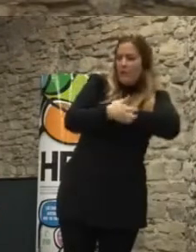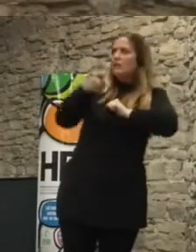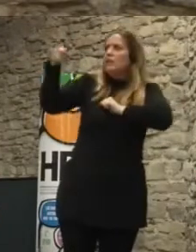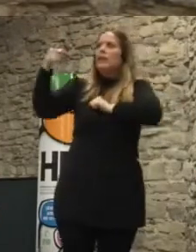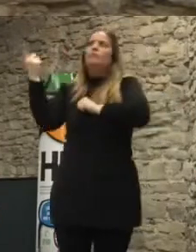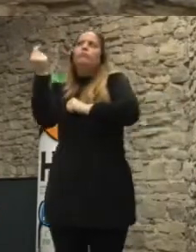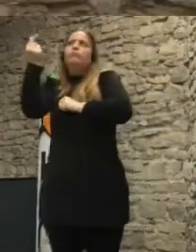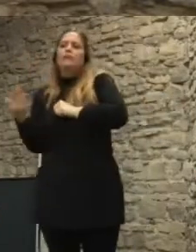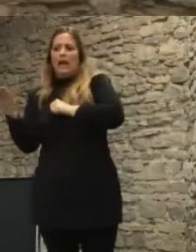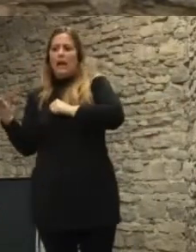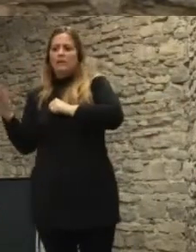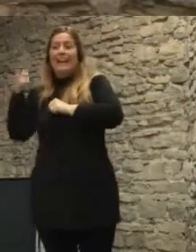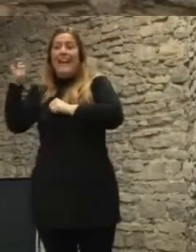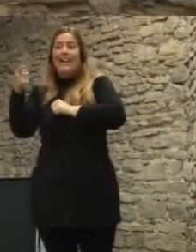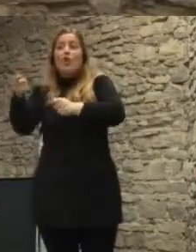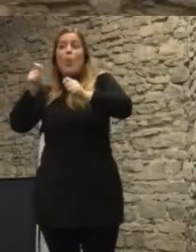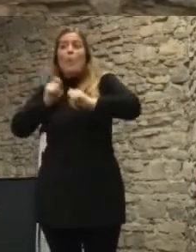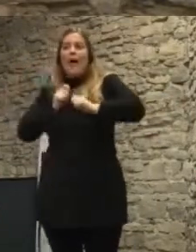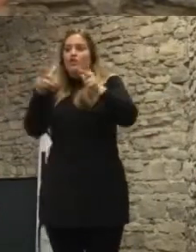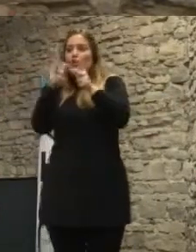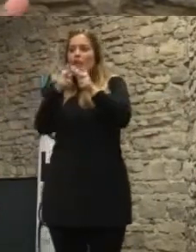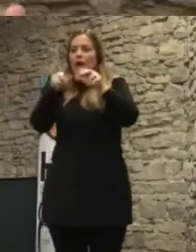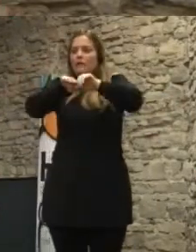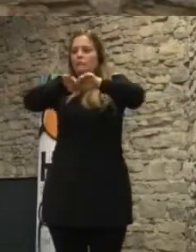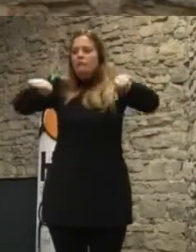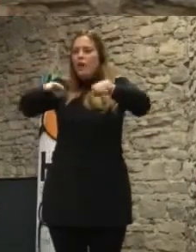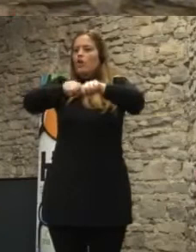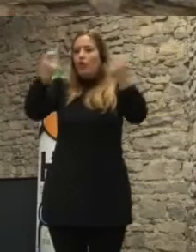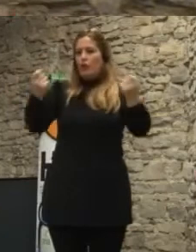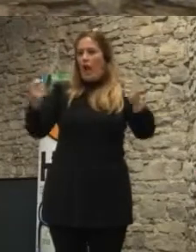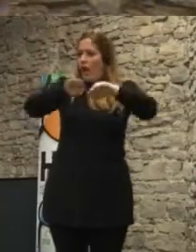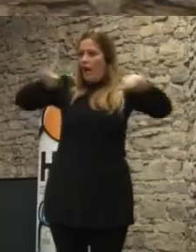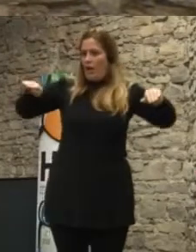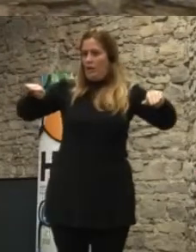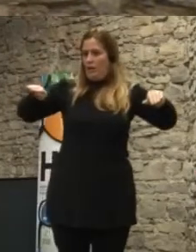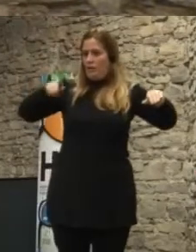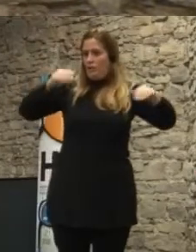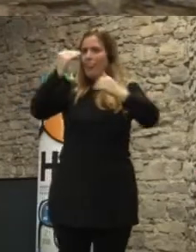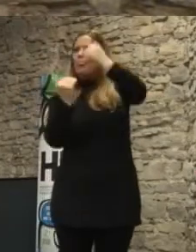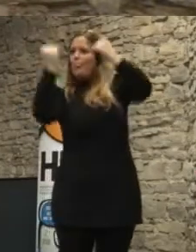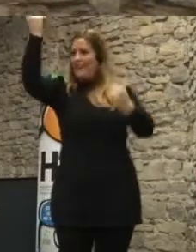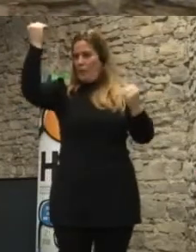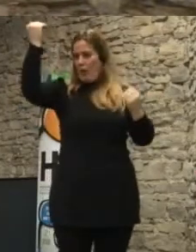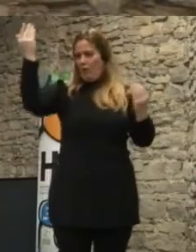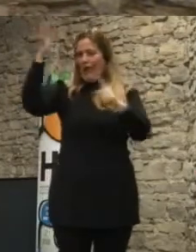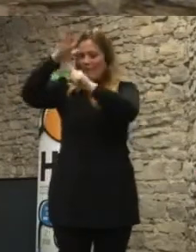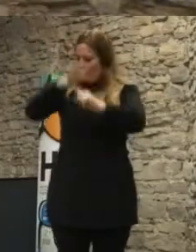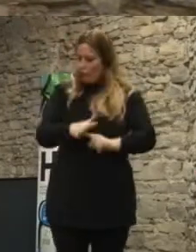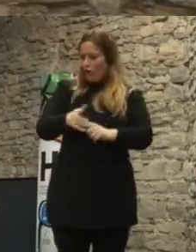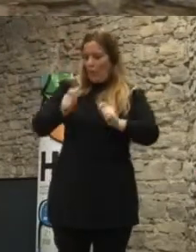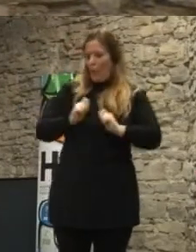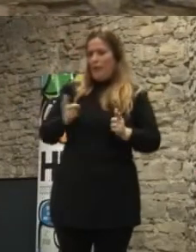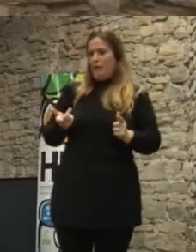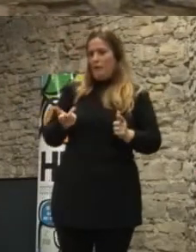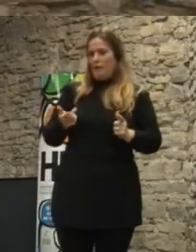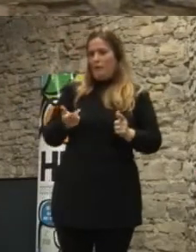social, ya no diversidad, que puede ser una cosa buena, sino desigualdad, ¿no?, y exclusión. Y esto